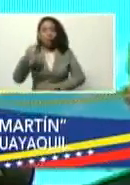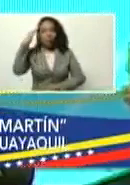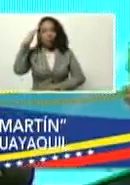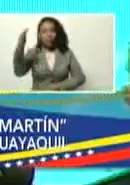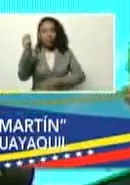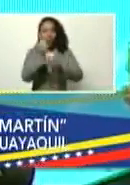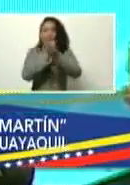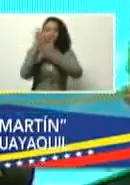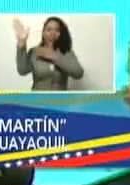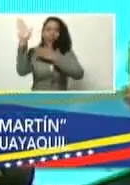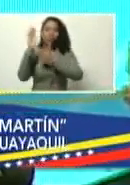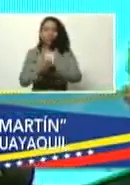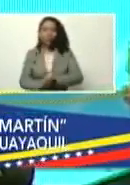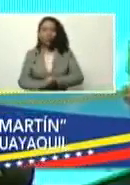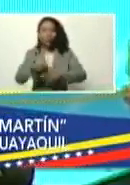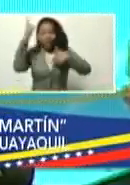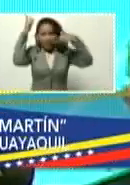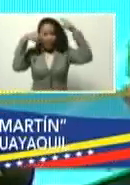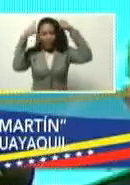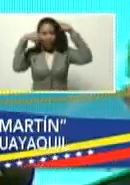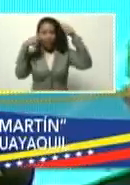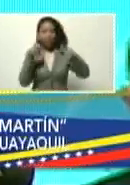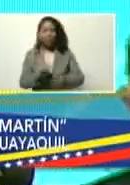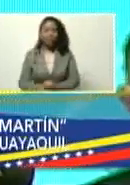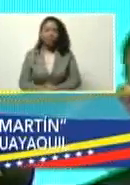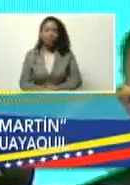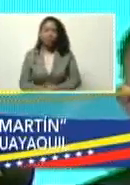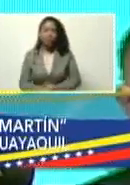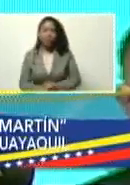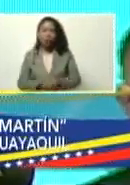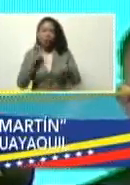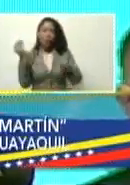comandante eterno Hugo Chávez Frías, como